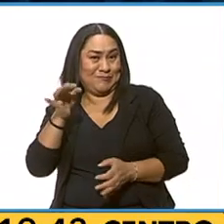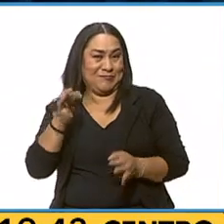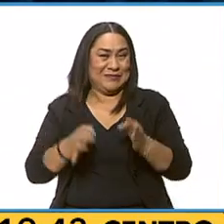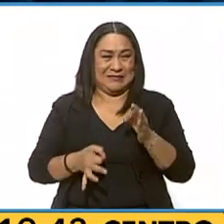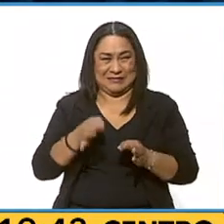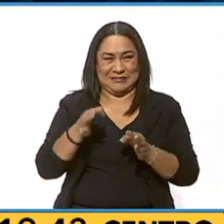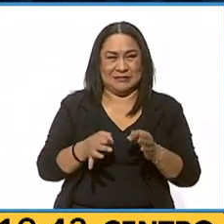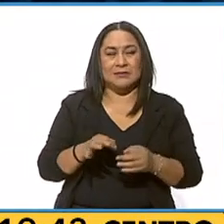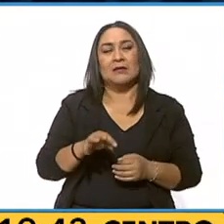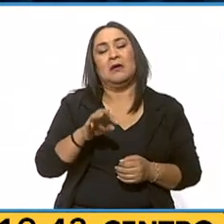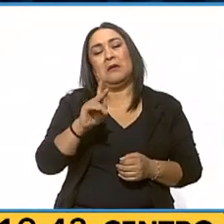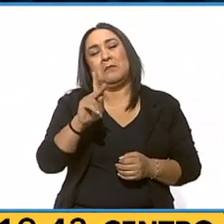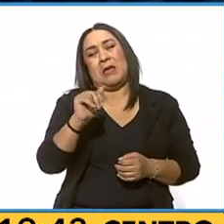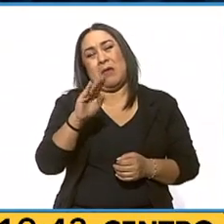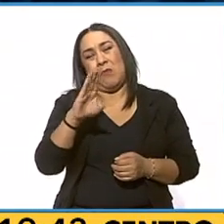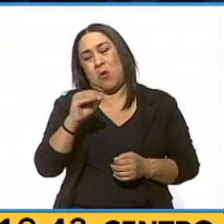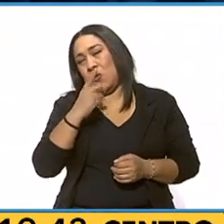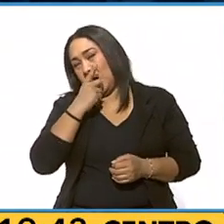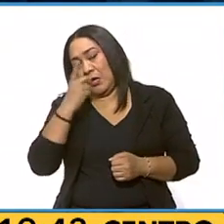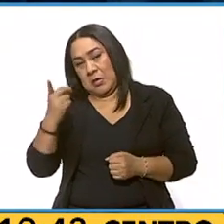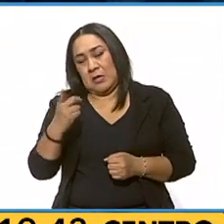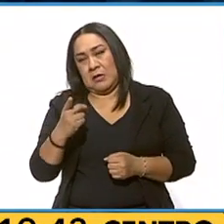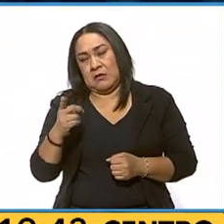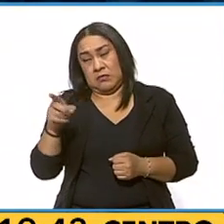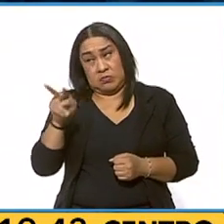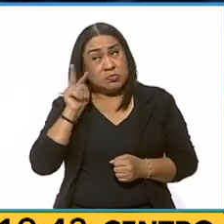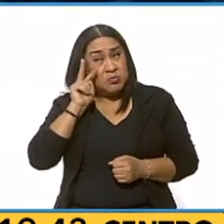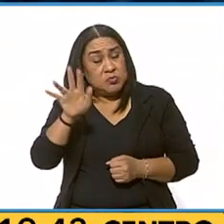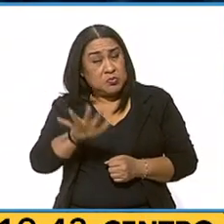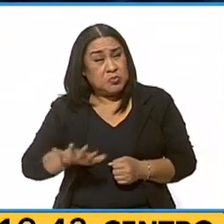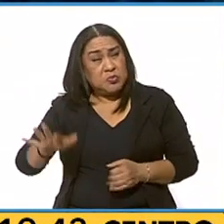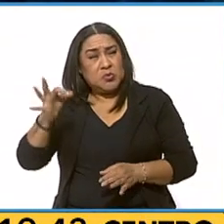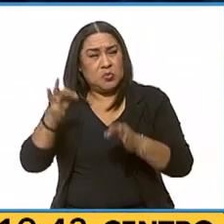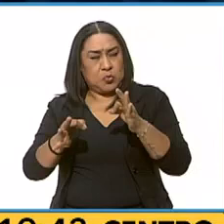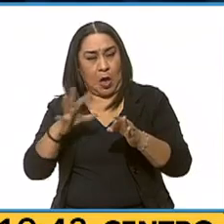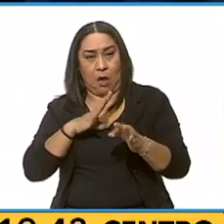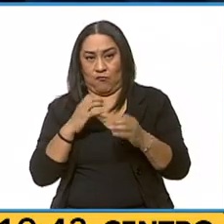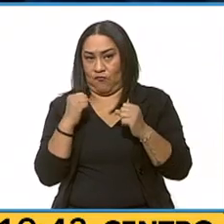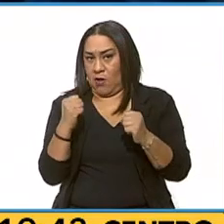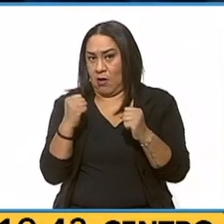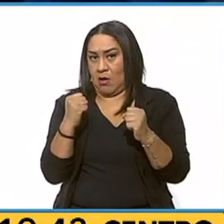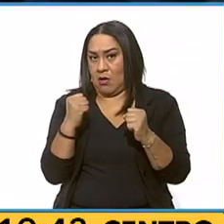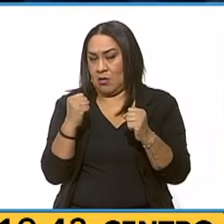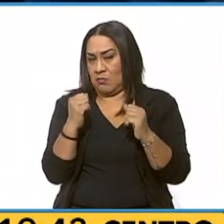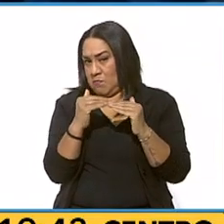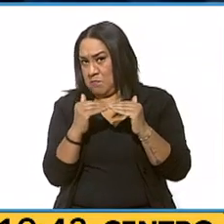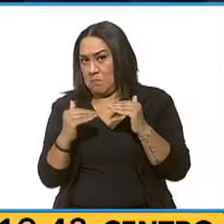o Pablo Gómez decía, un poder que tiene mucho poder,